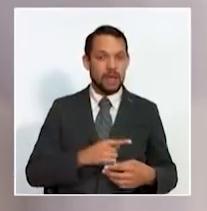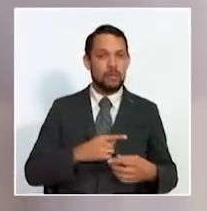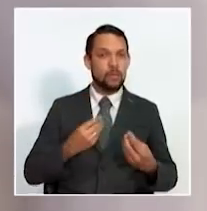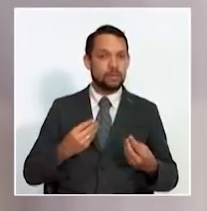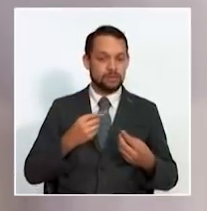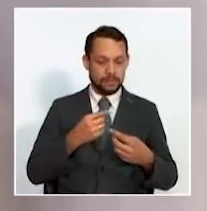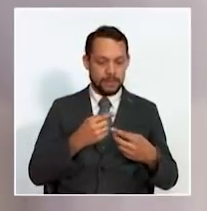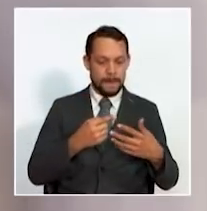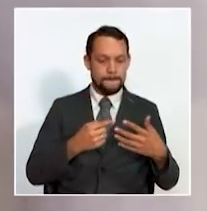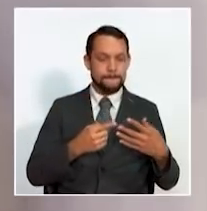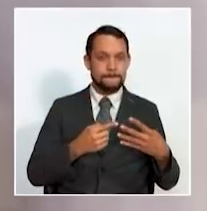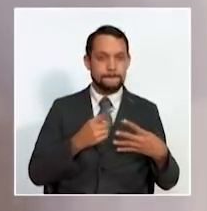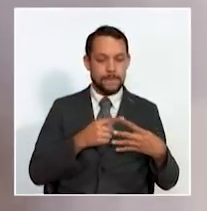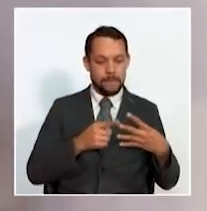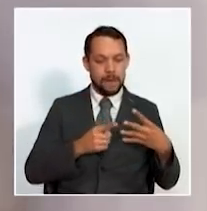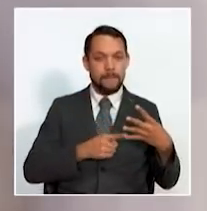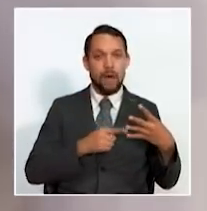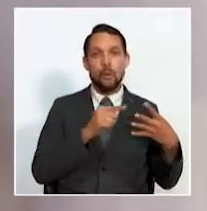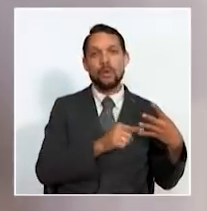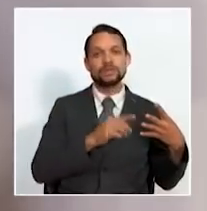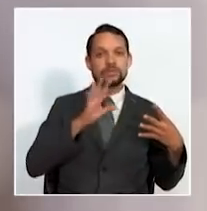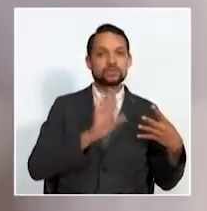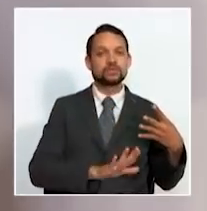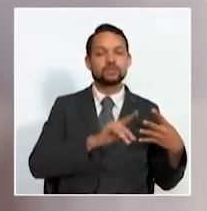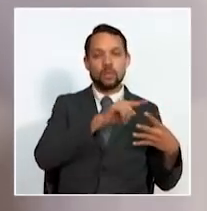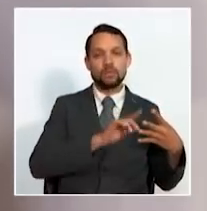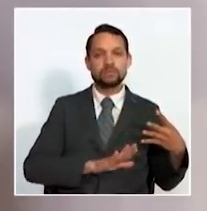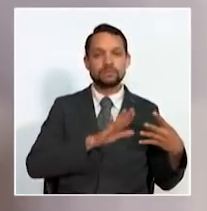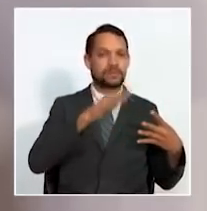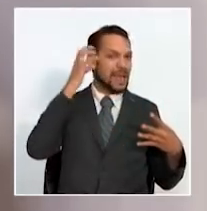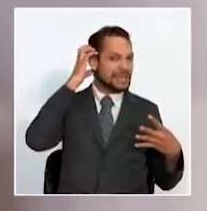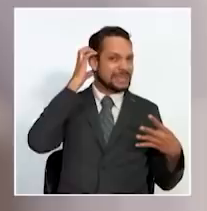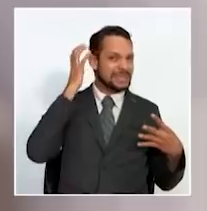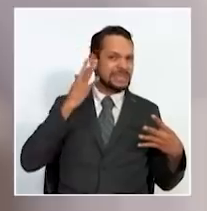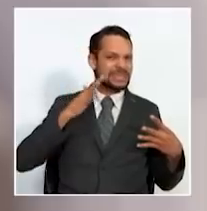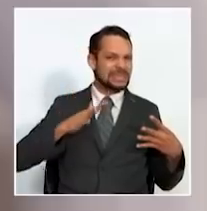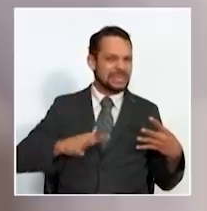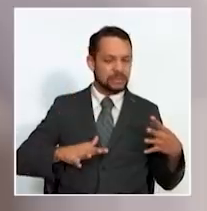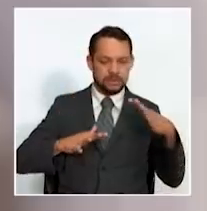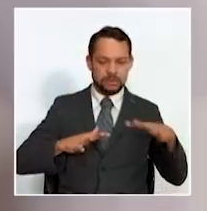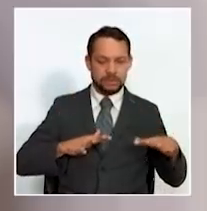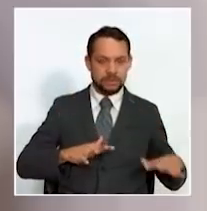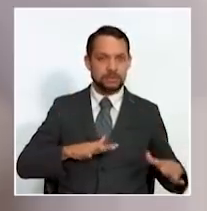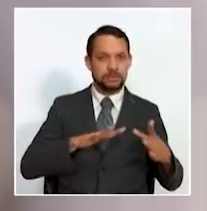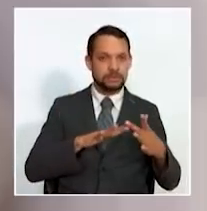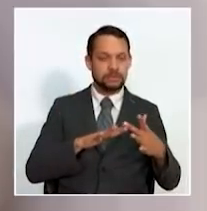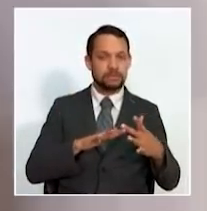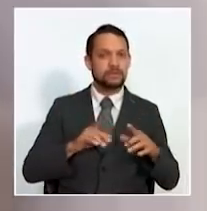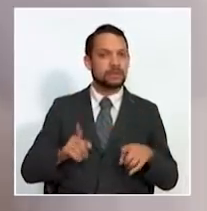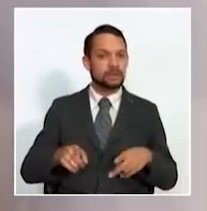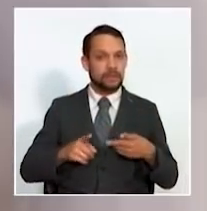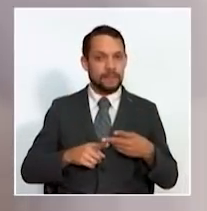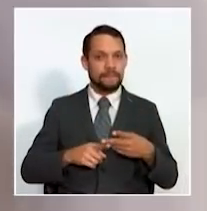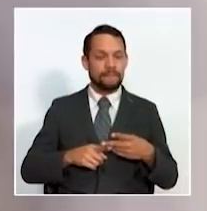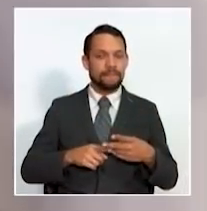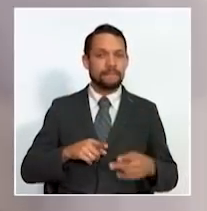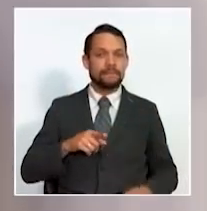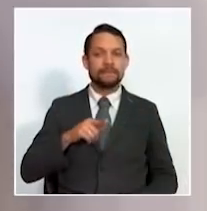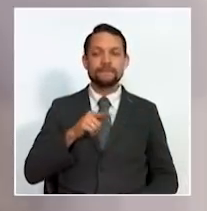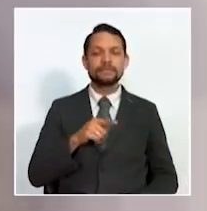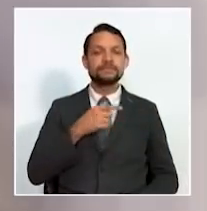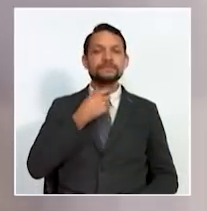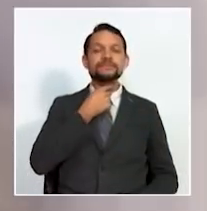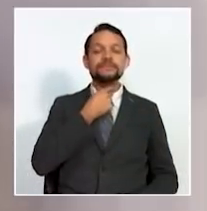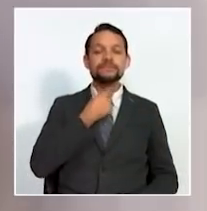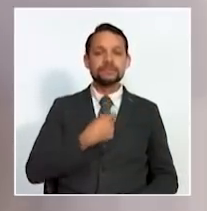encontramos también el nervio vago. Y resulta que encontramos centros tusígenos en la faringe y en la laringe